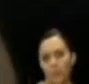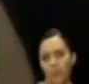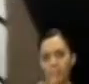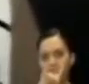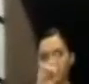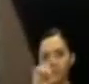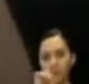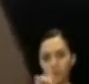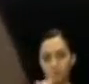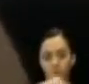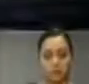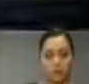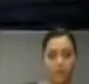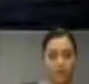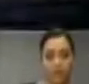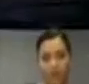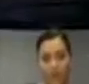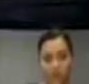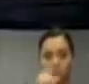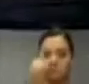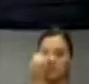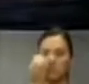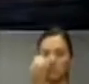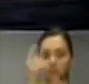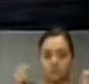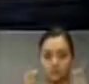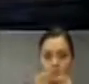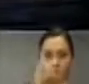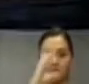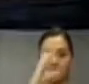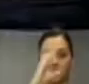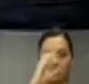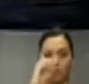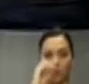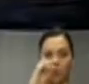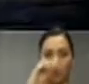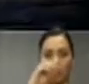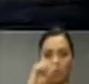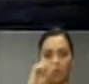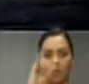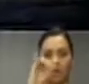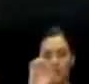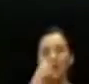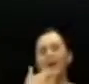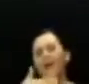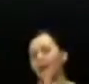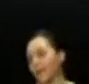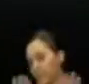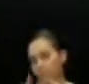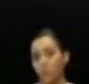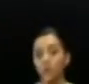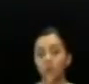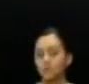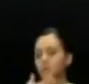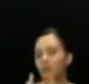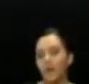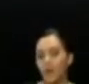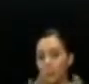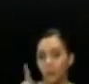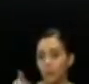si la CONAIE depone esta medida del paro nacional que ha propuesto, ¿Podría sumarse a este grupo del